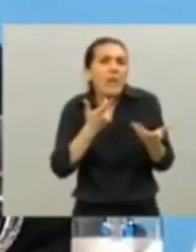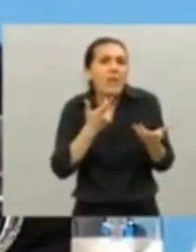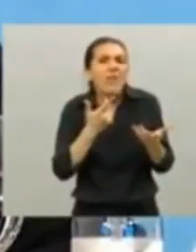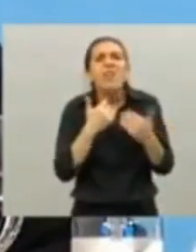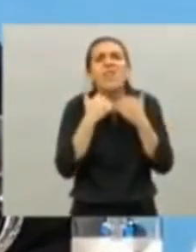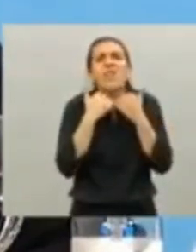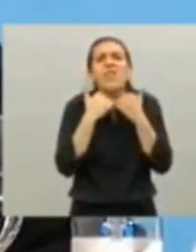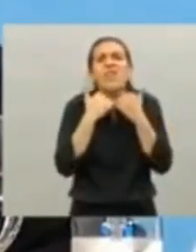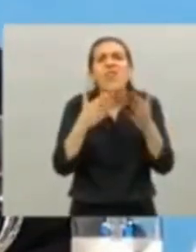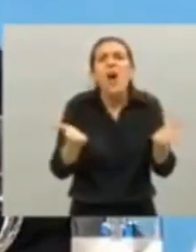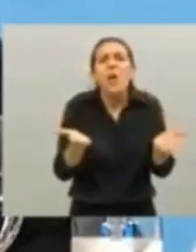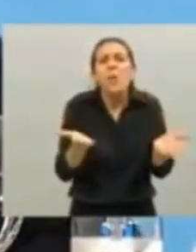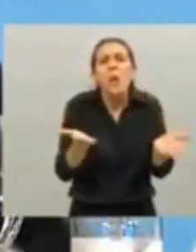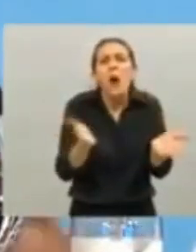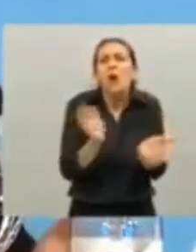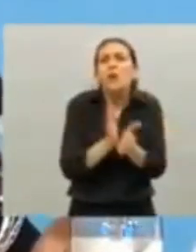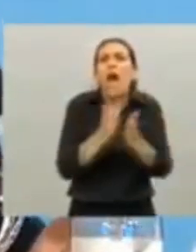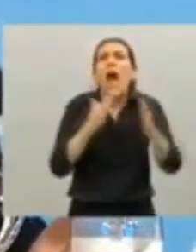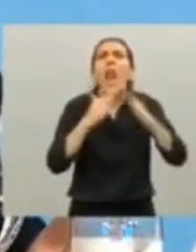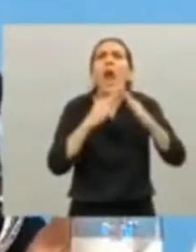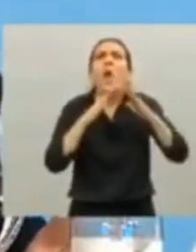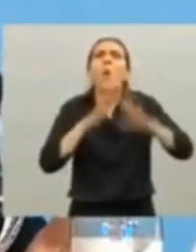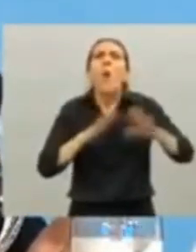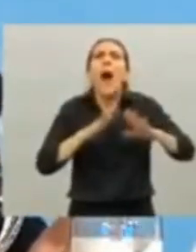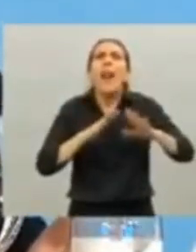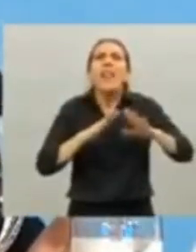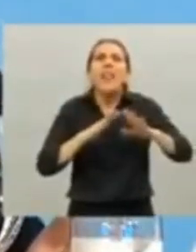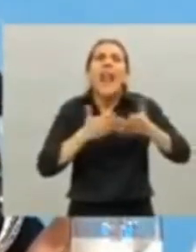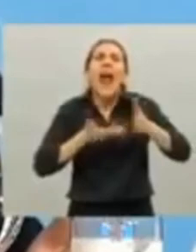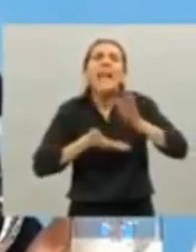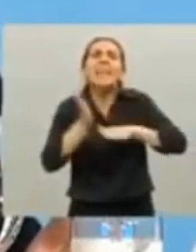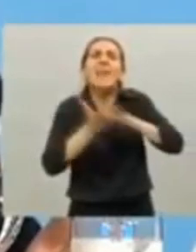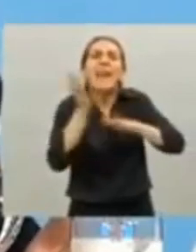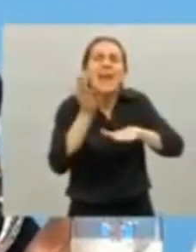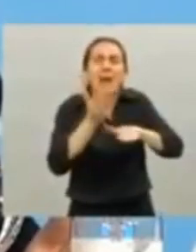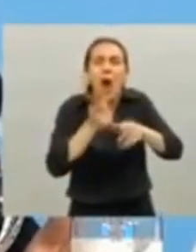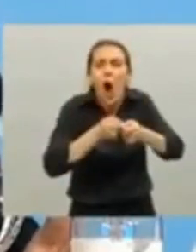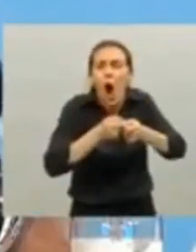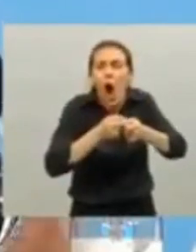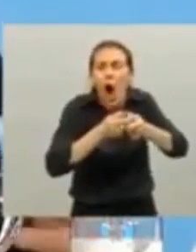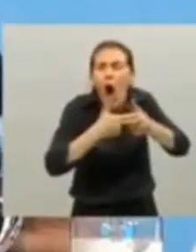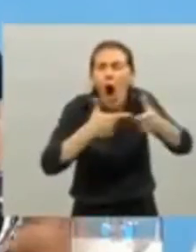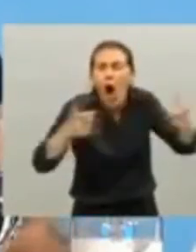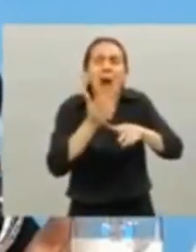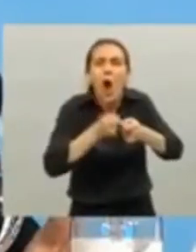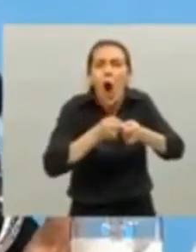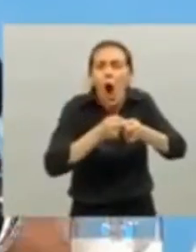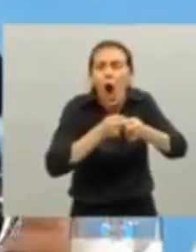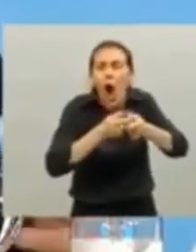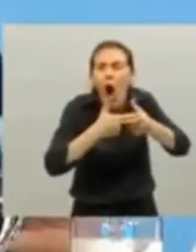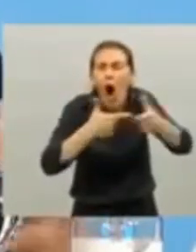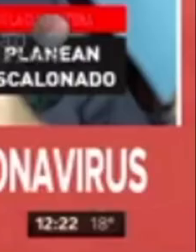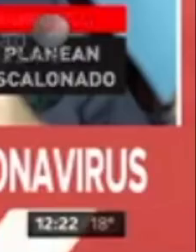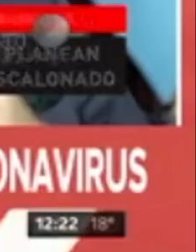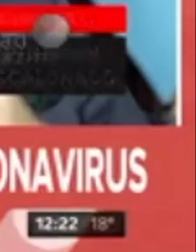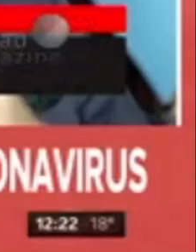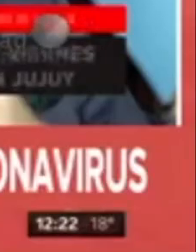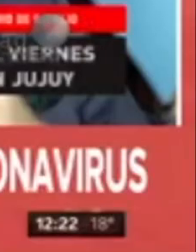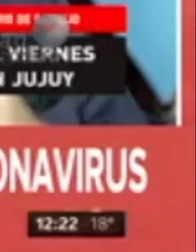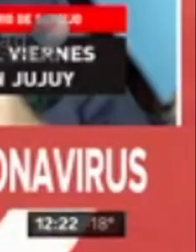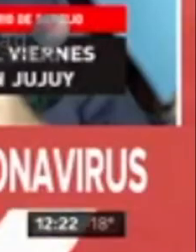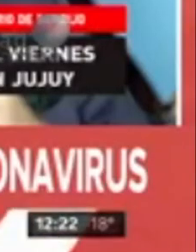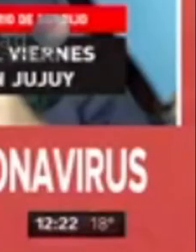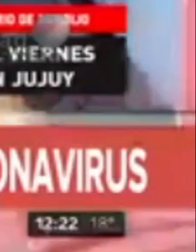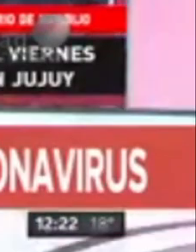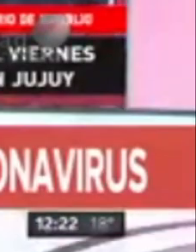¿qué me importa cuánto mide la cuarentena si en dos semanas quintuplicamos el número de contagios? ¿Qué me importa? ¿Qué me importa? El tío